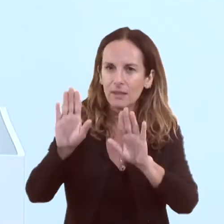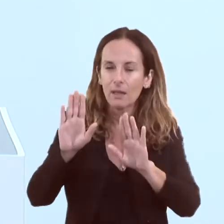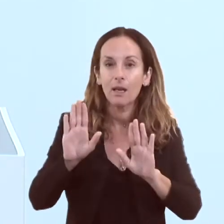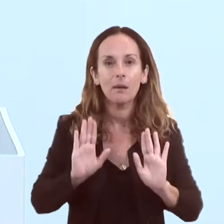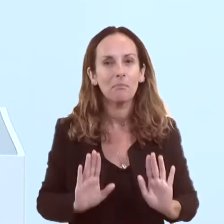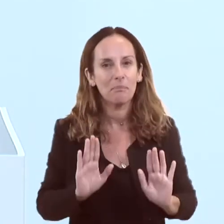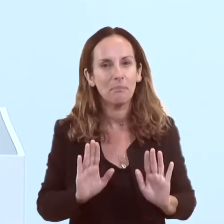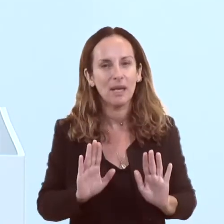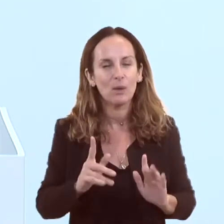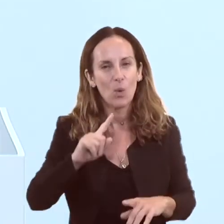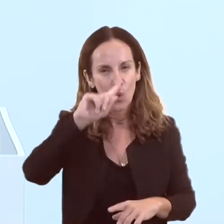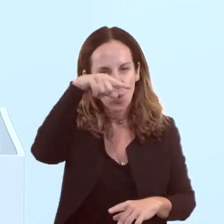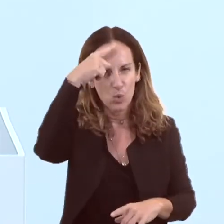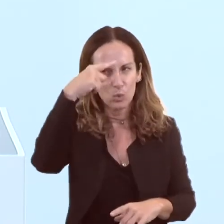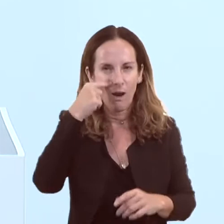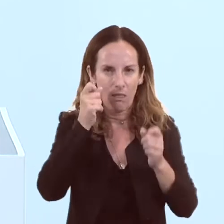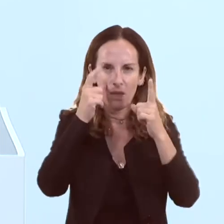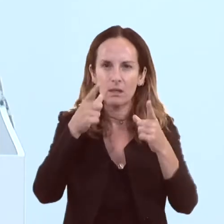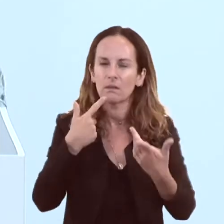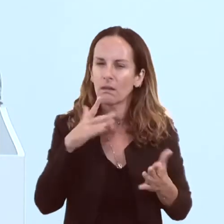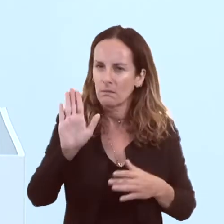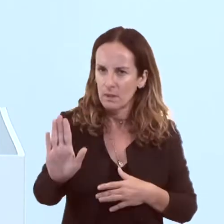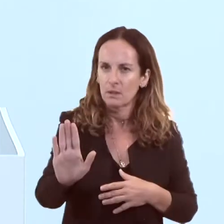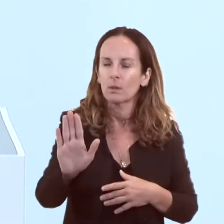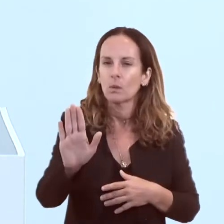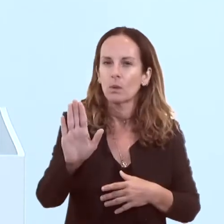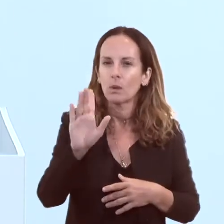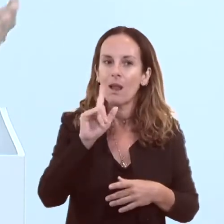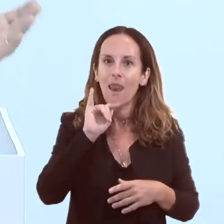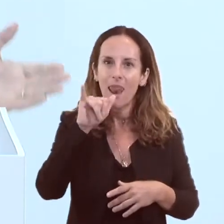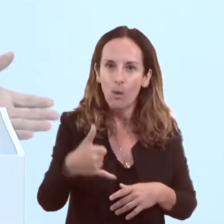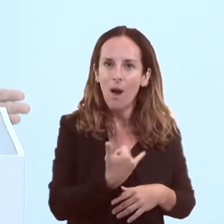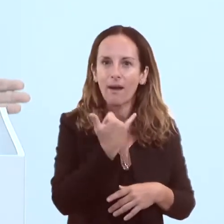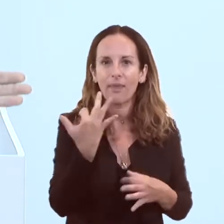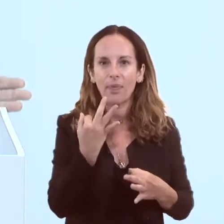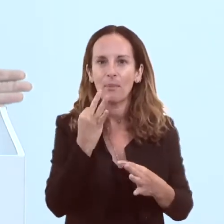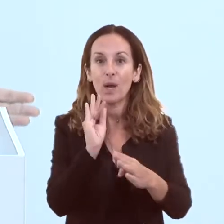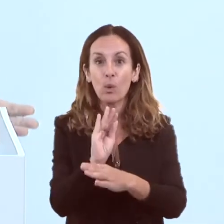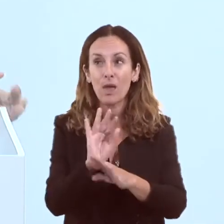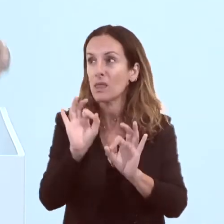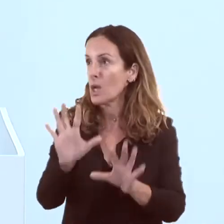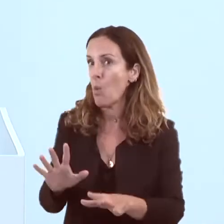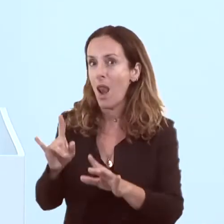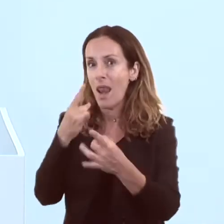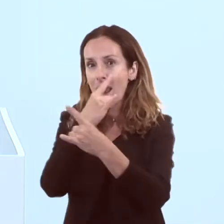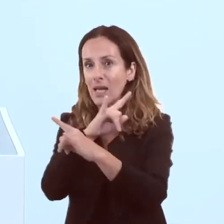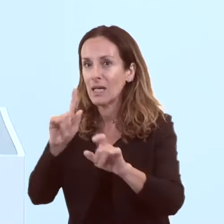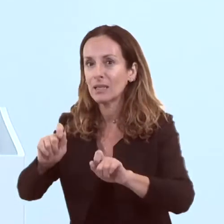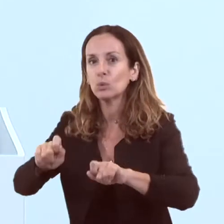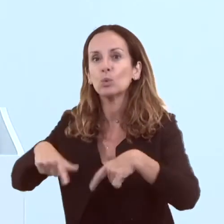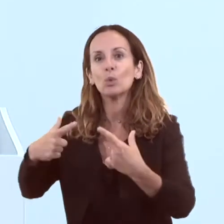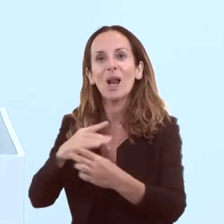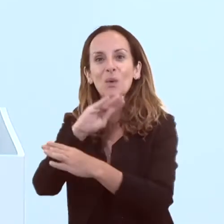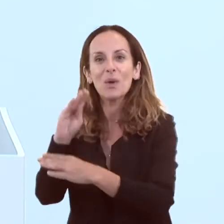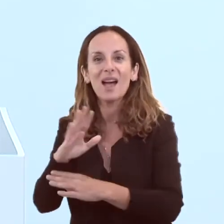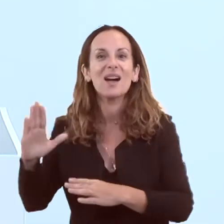hay ciertas resistencia cultural que poner en el sentido de cuidar el lenguaje igual que cuidamos el entorno natural igual que cuidamos